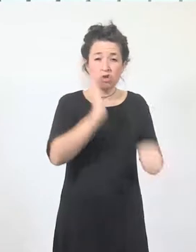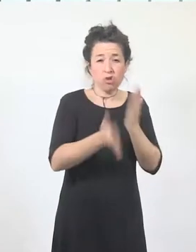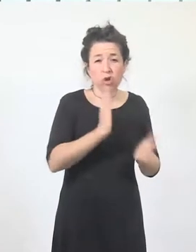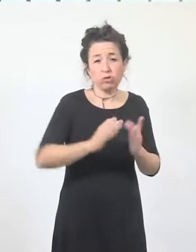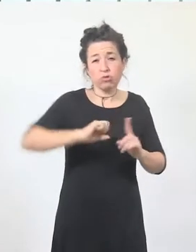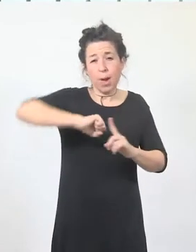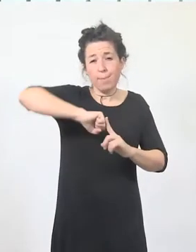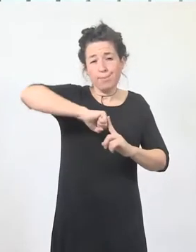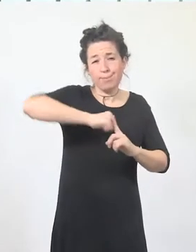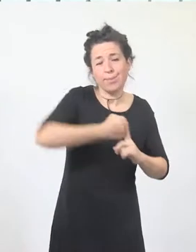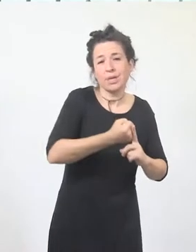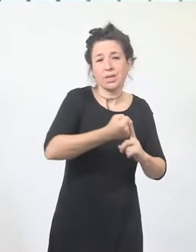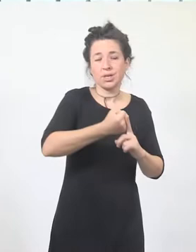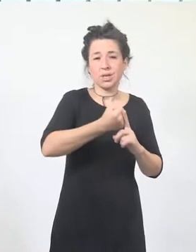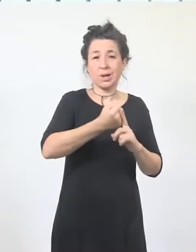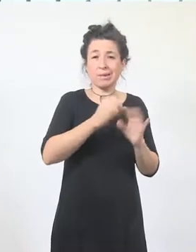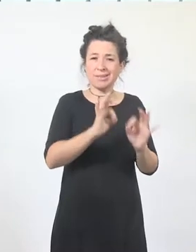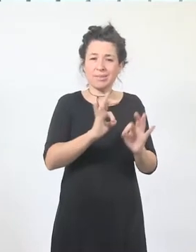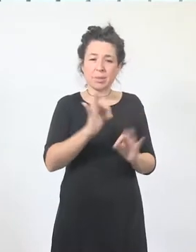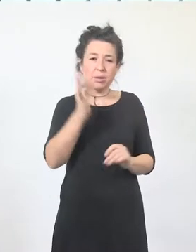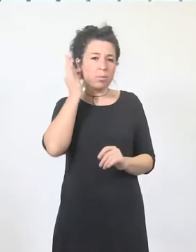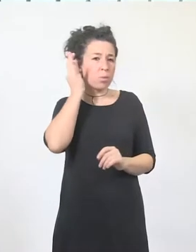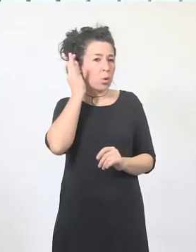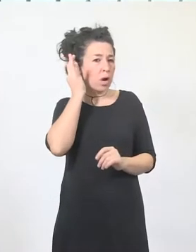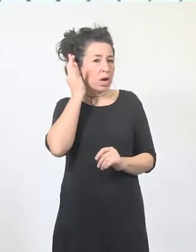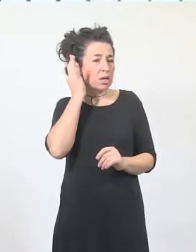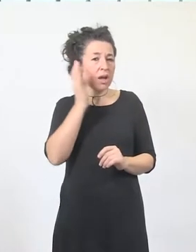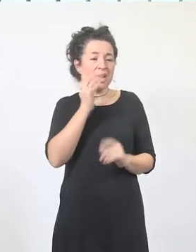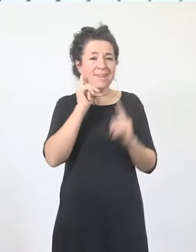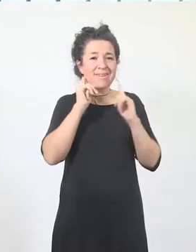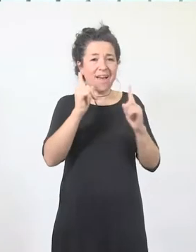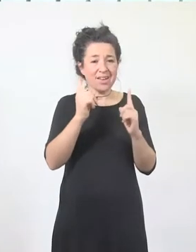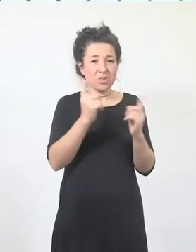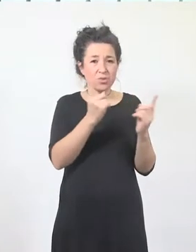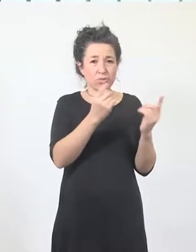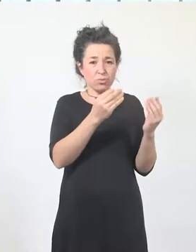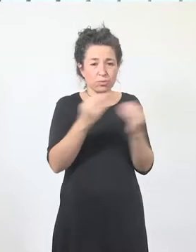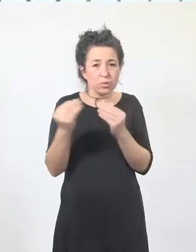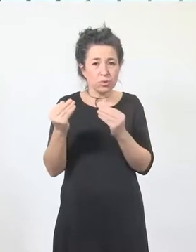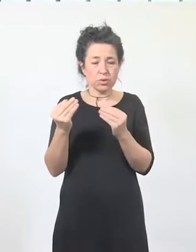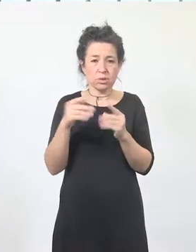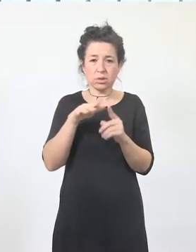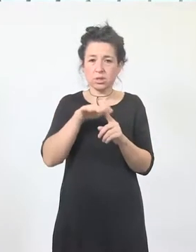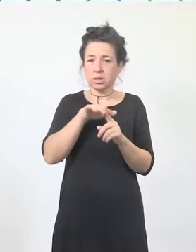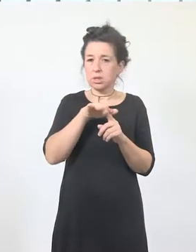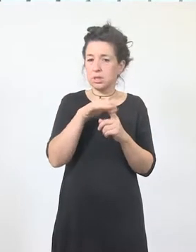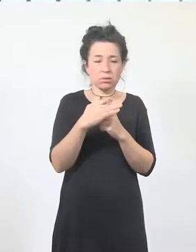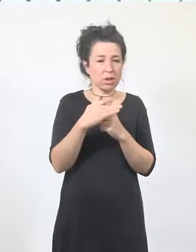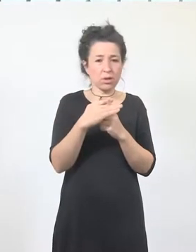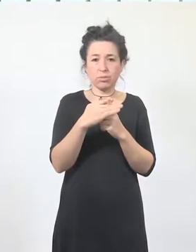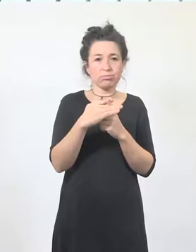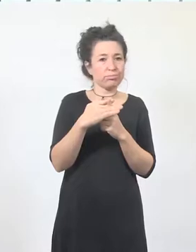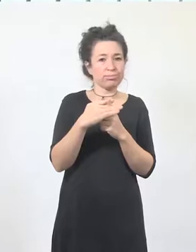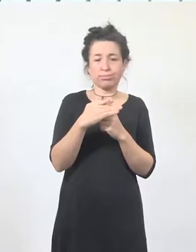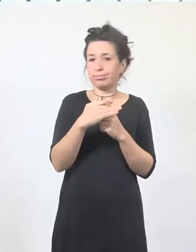torturas, presión, sobre todo las mujeres, pues hay muchos casos que tenemos y la situación